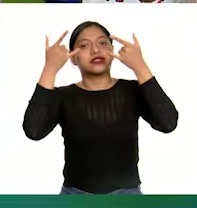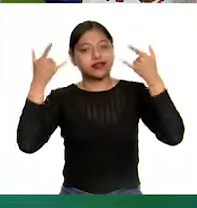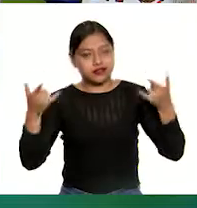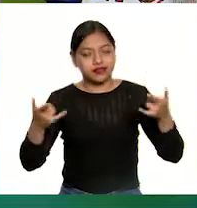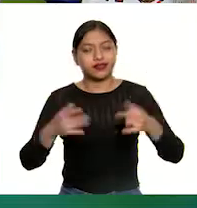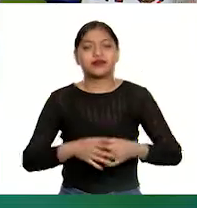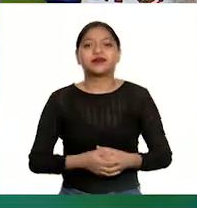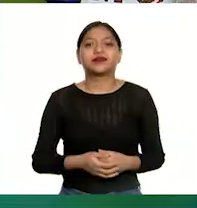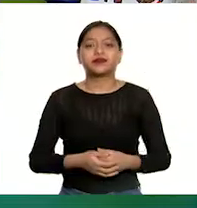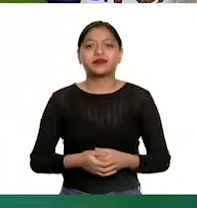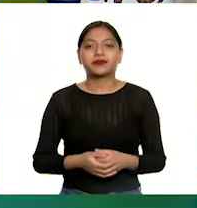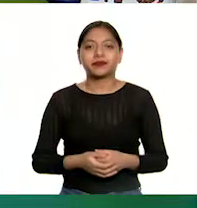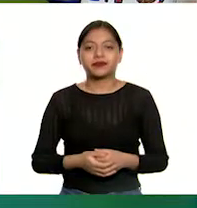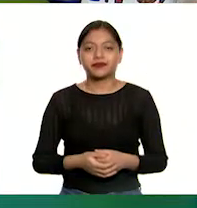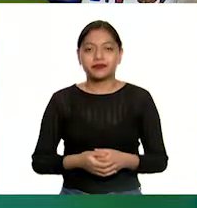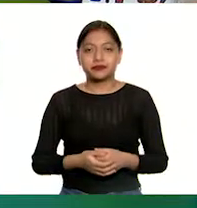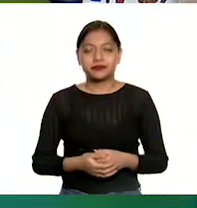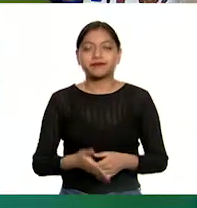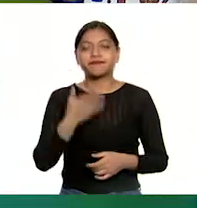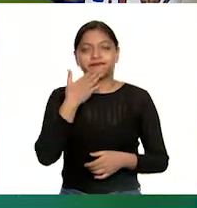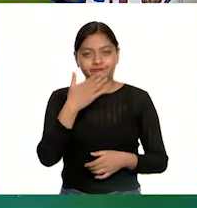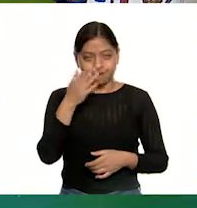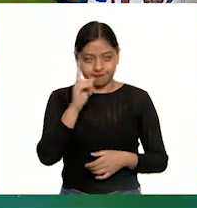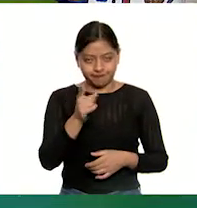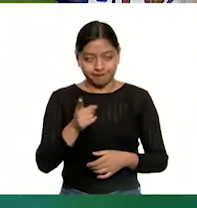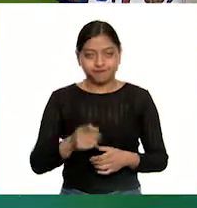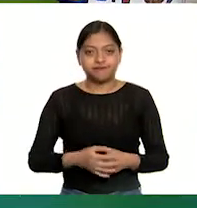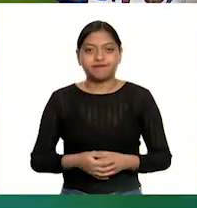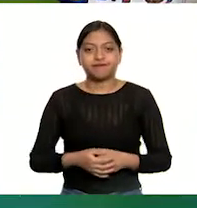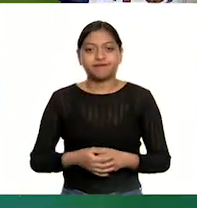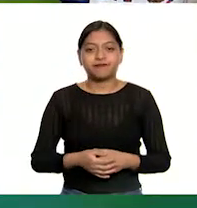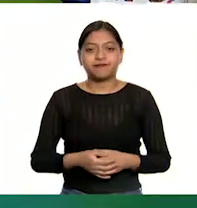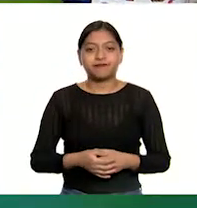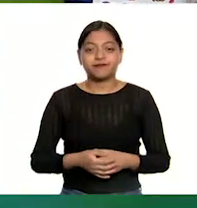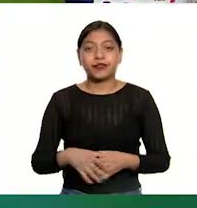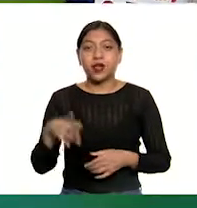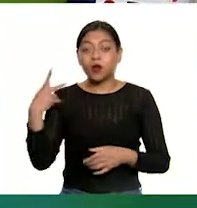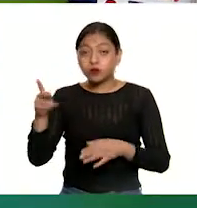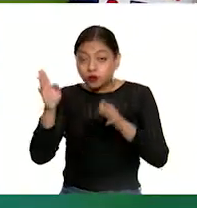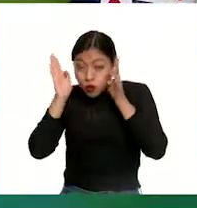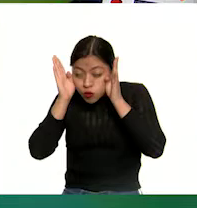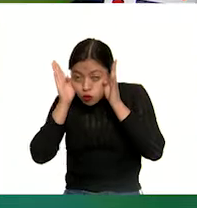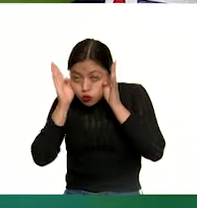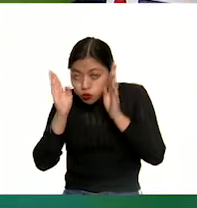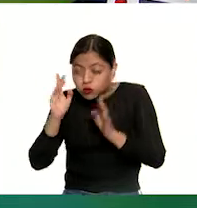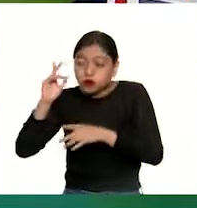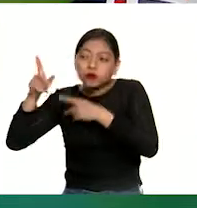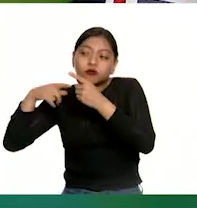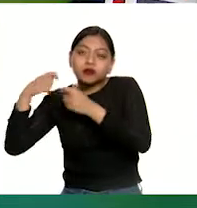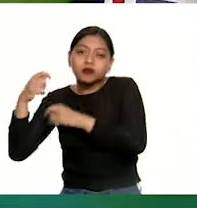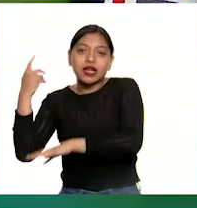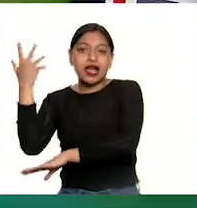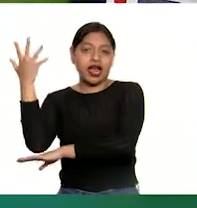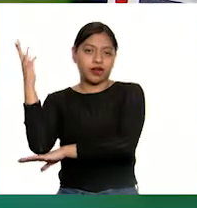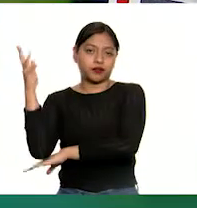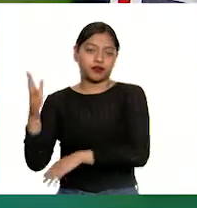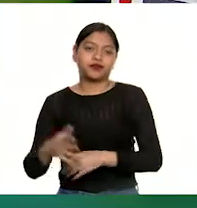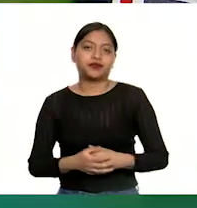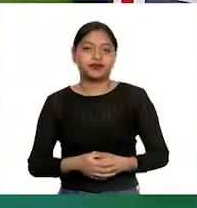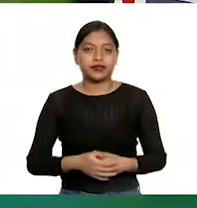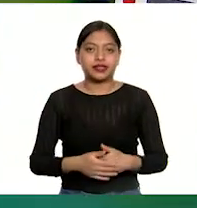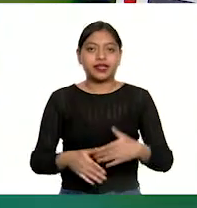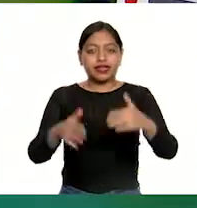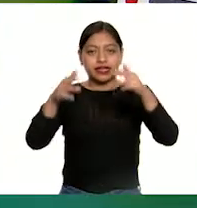inicio, ¿verdad? Sí, tienes toda la razón, ¿verdad? Lo amarró en un árbol. Bien. Yo voy a leer